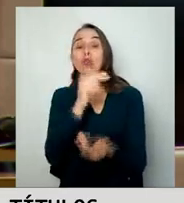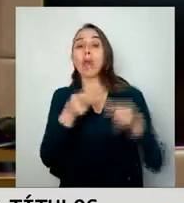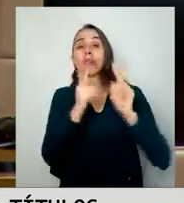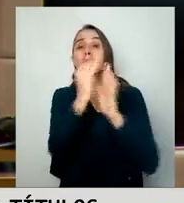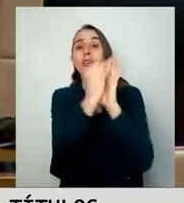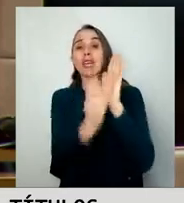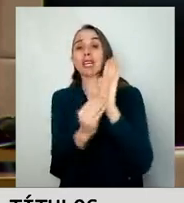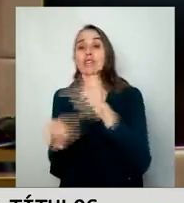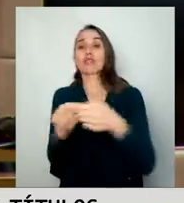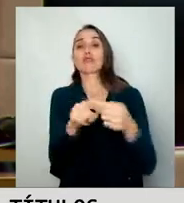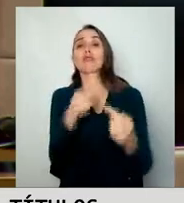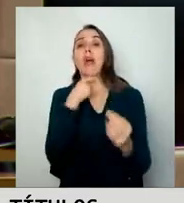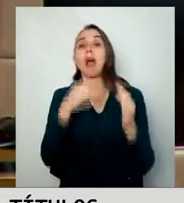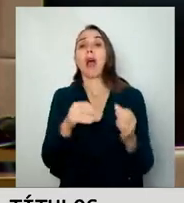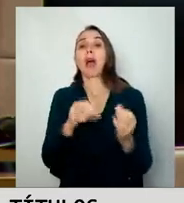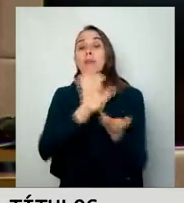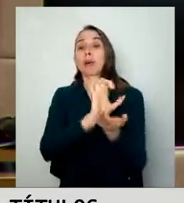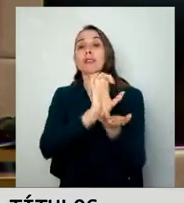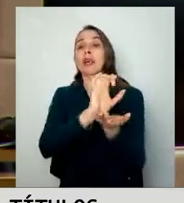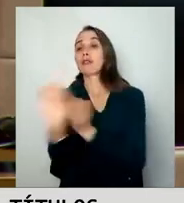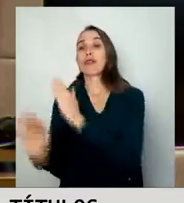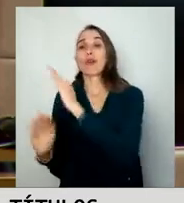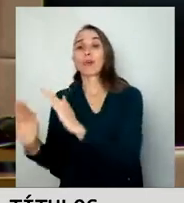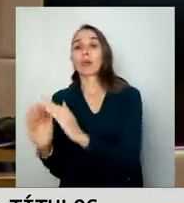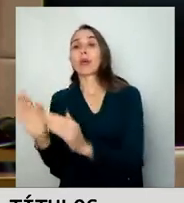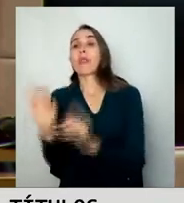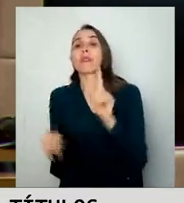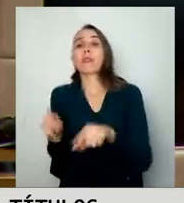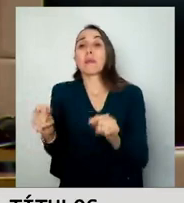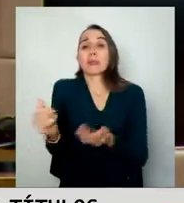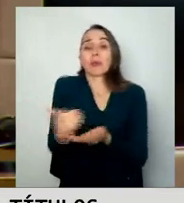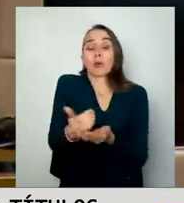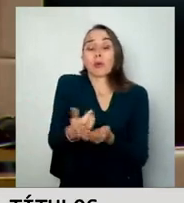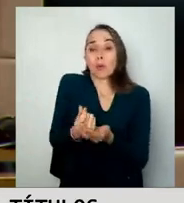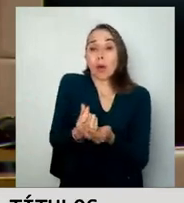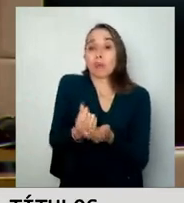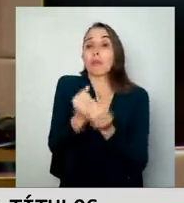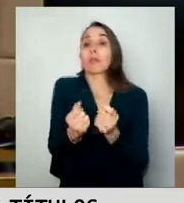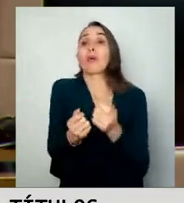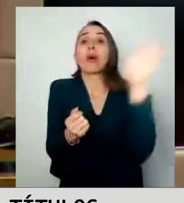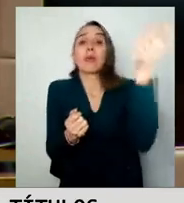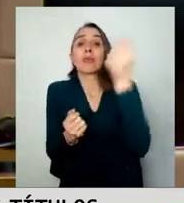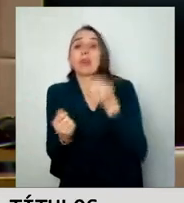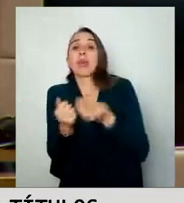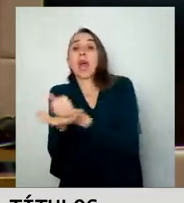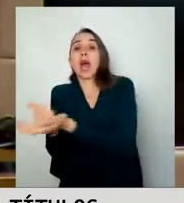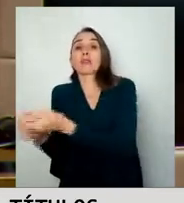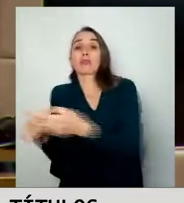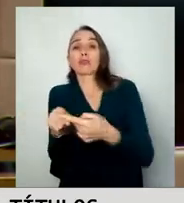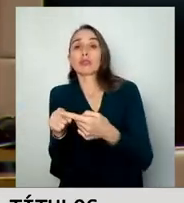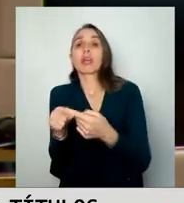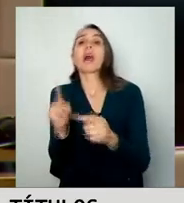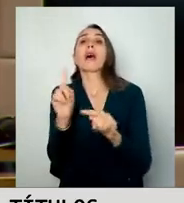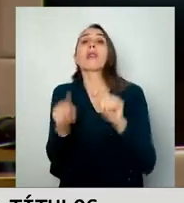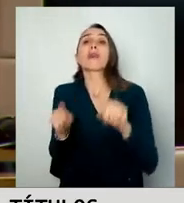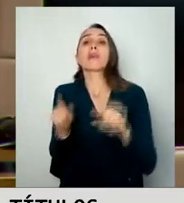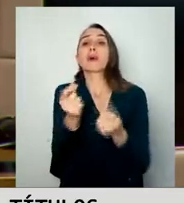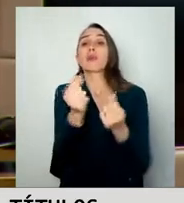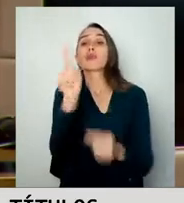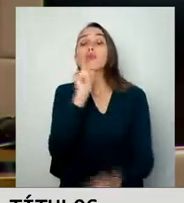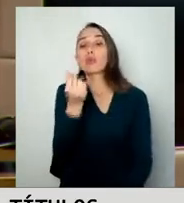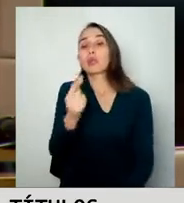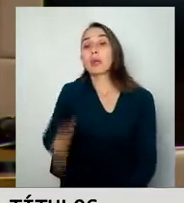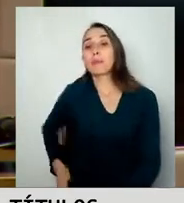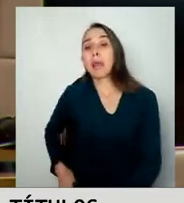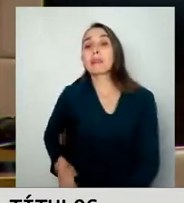dependiendo de sus ingresos y de algunas prestaciones muy focalizadas para acceder a prestaciones sociales y la calidad depende de Cuánta plata tienes en el bolsillo la educación